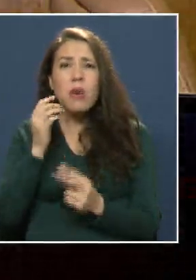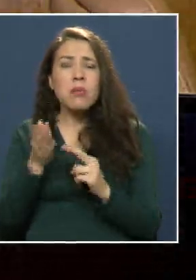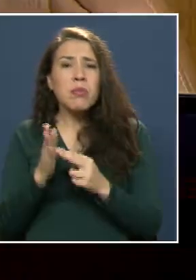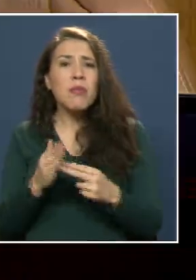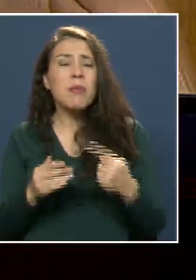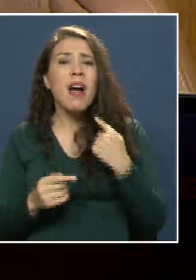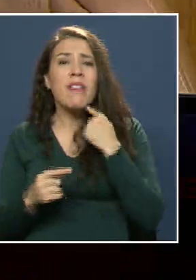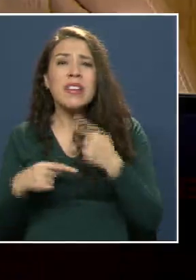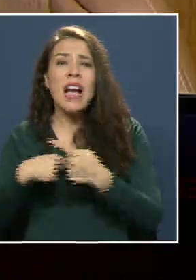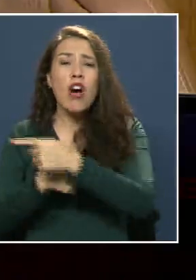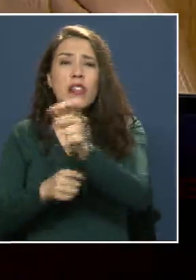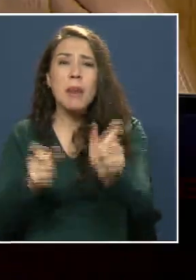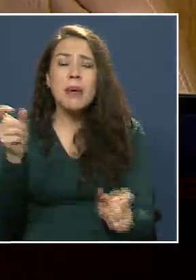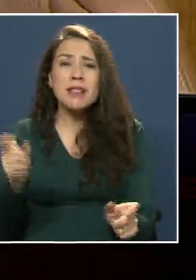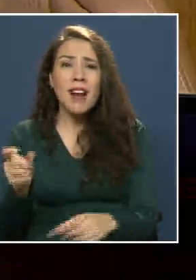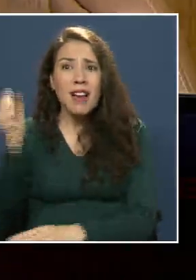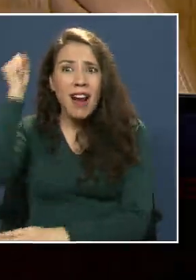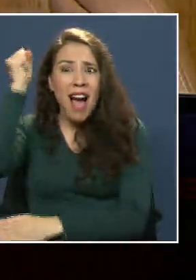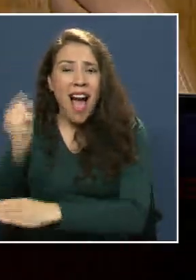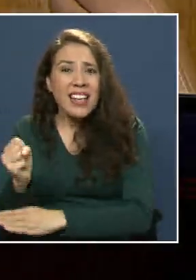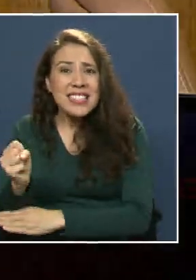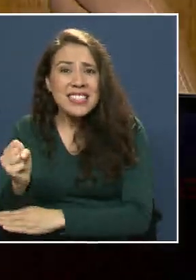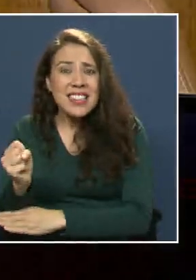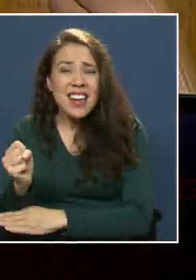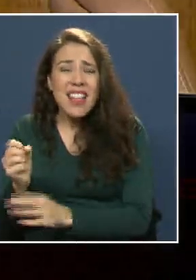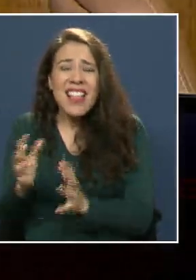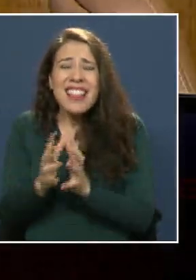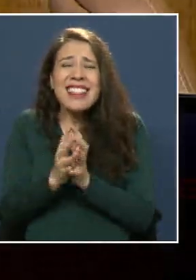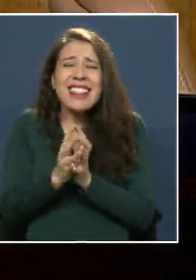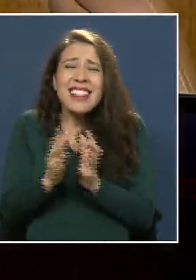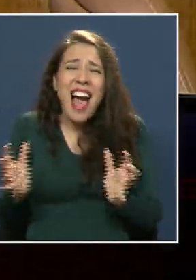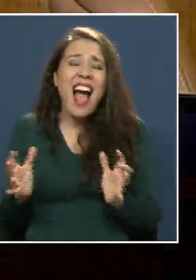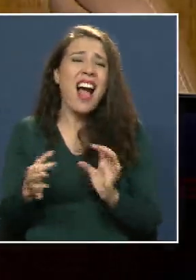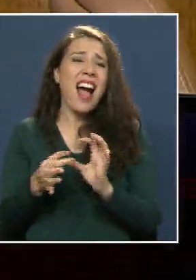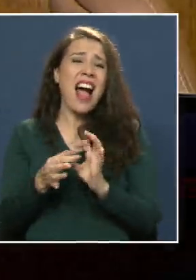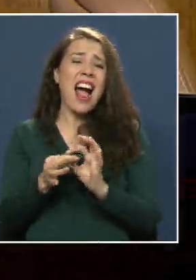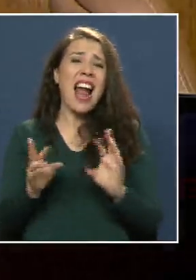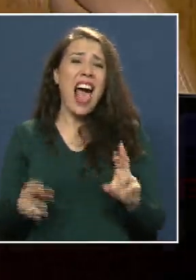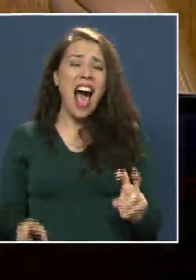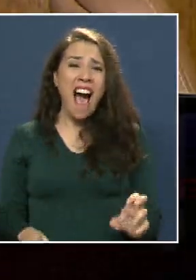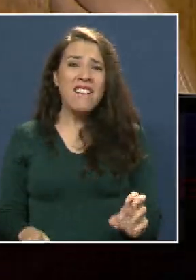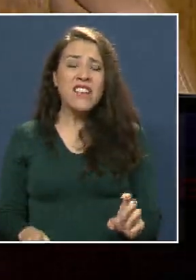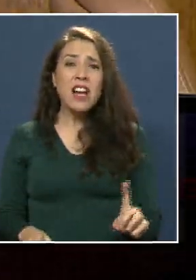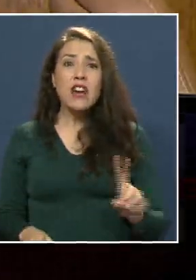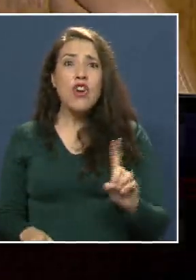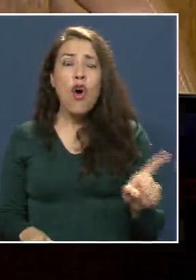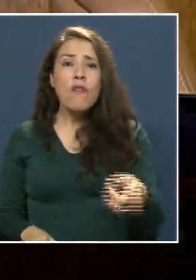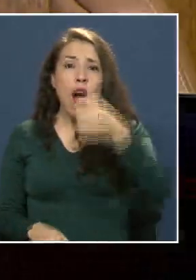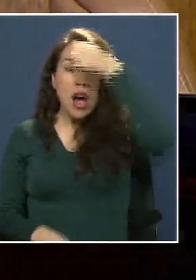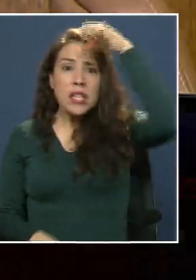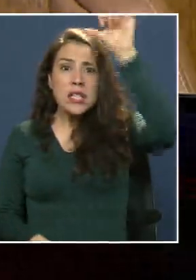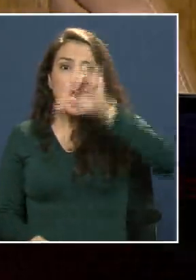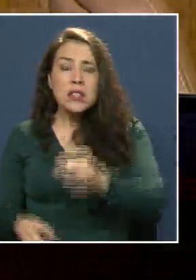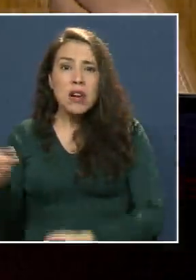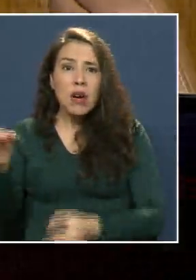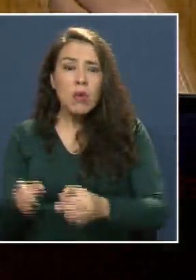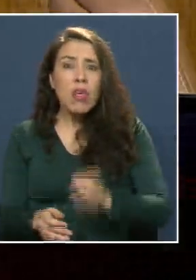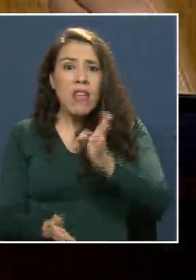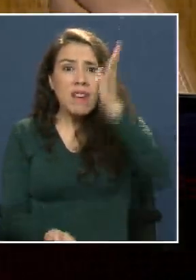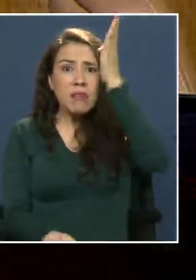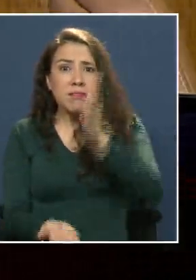tiene que un crimen de tal magnitud quede sin la sanción ejemplarizadora que